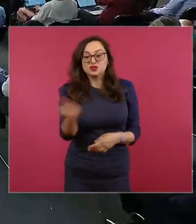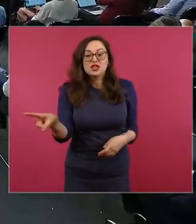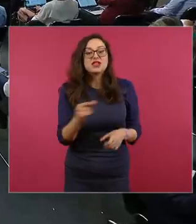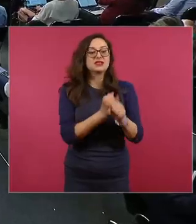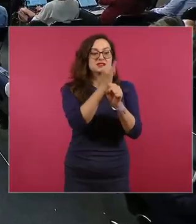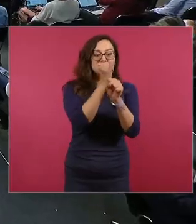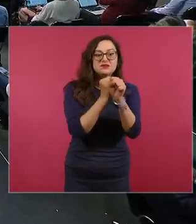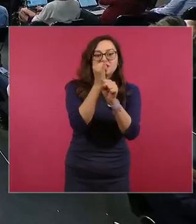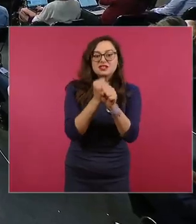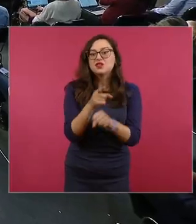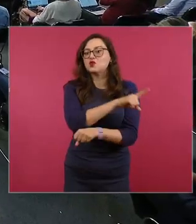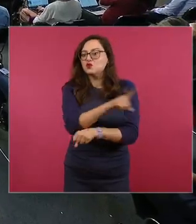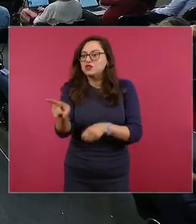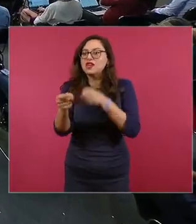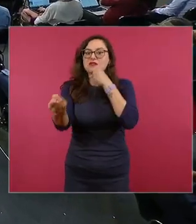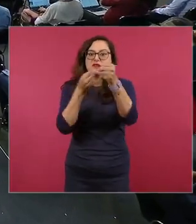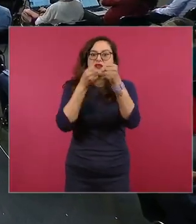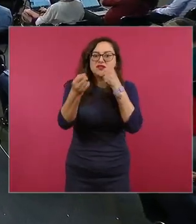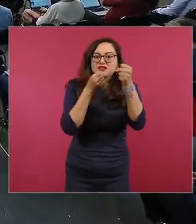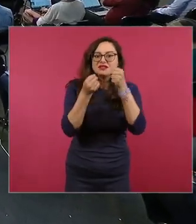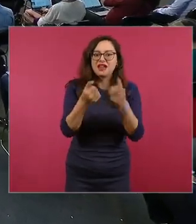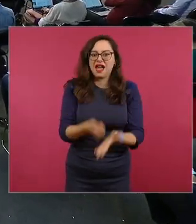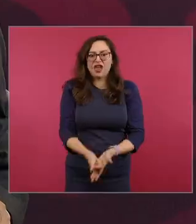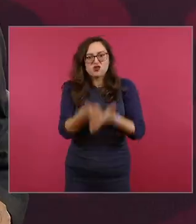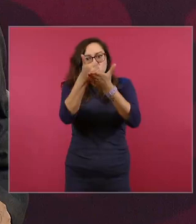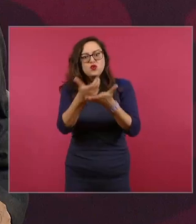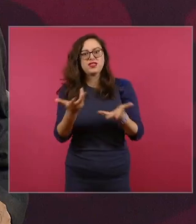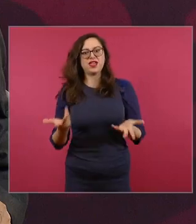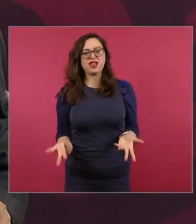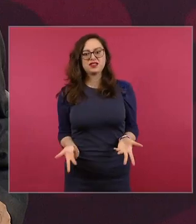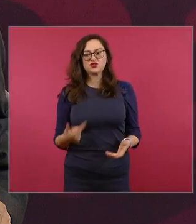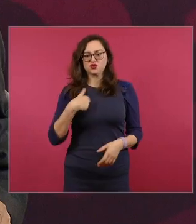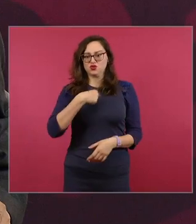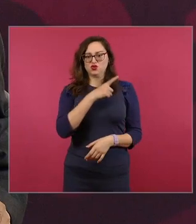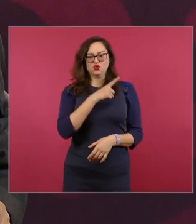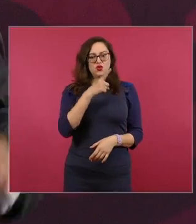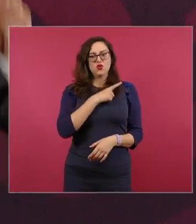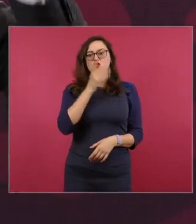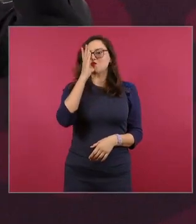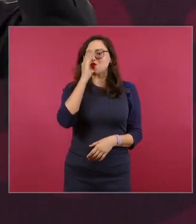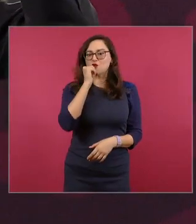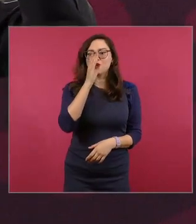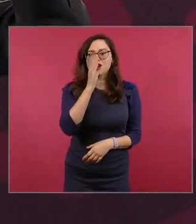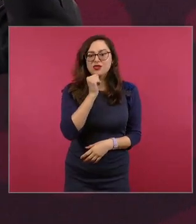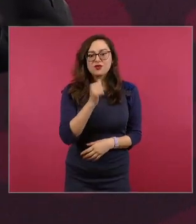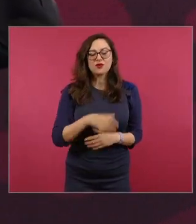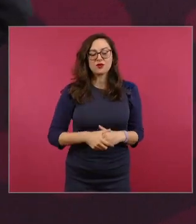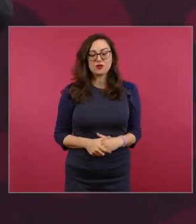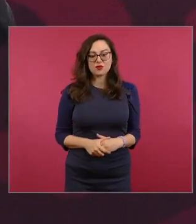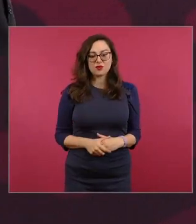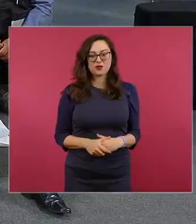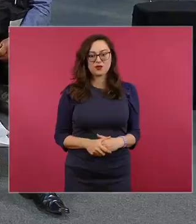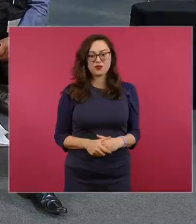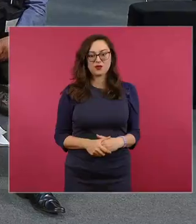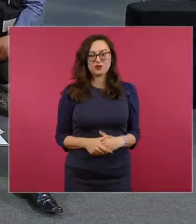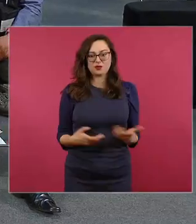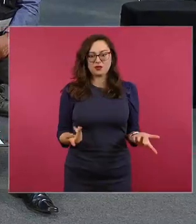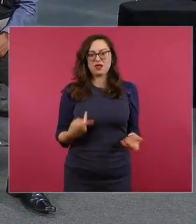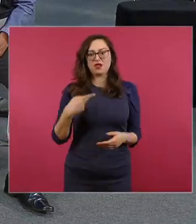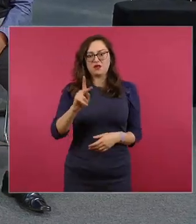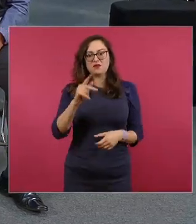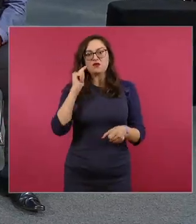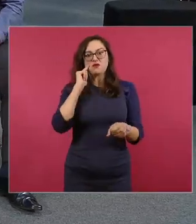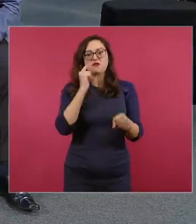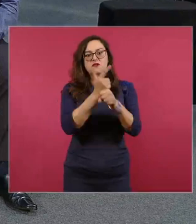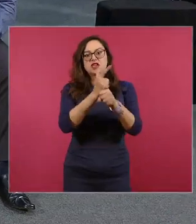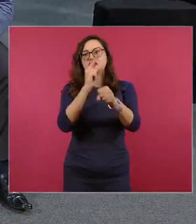en tiempos nada más, lo que se pone